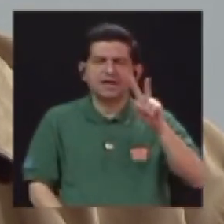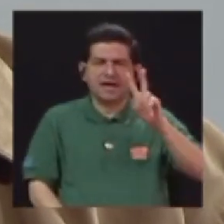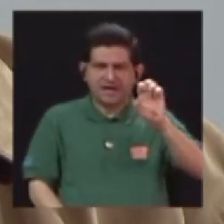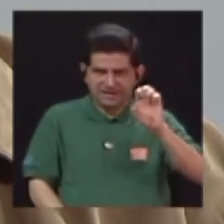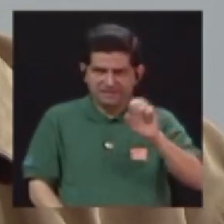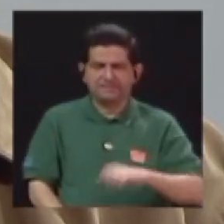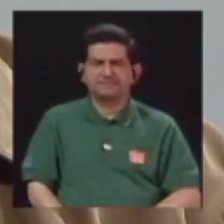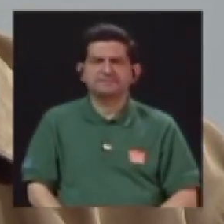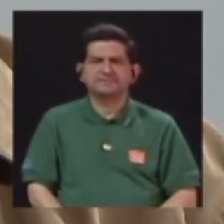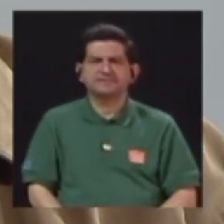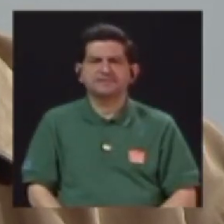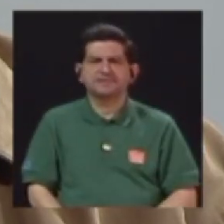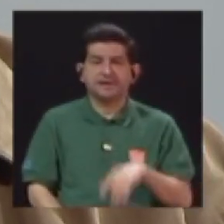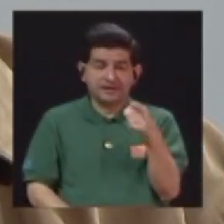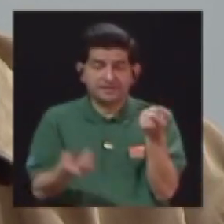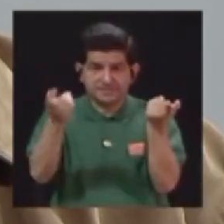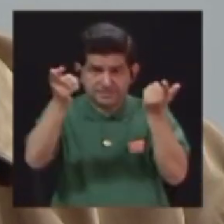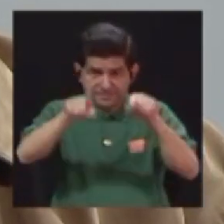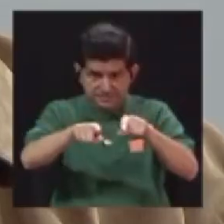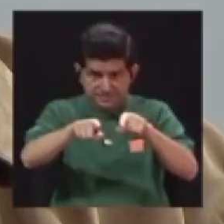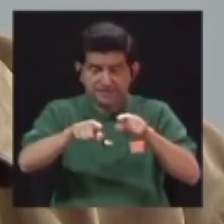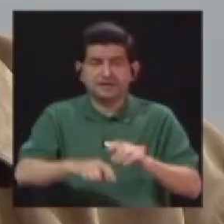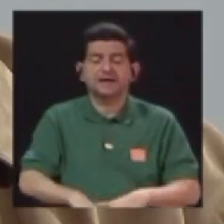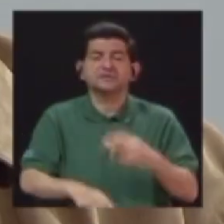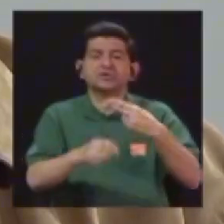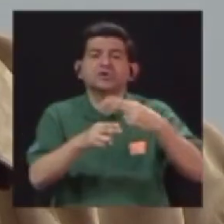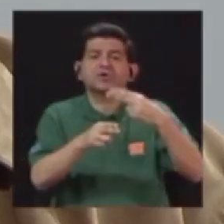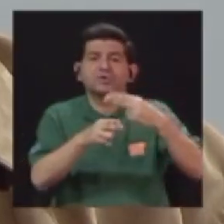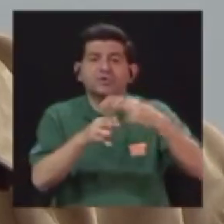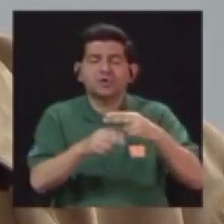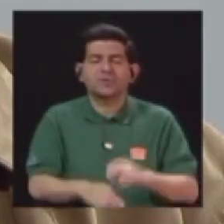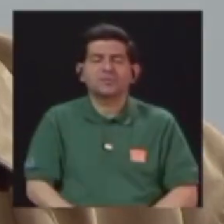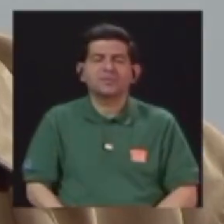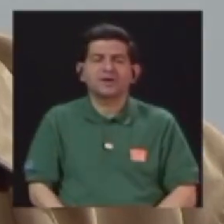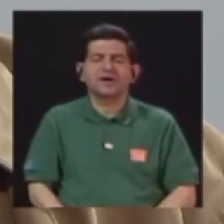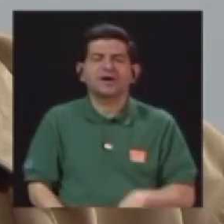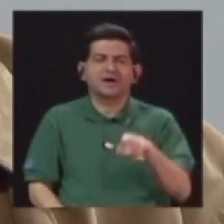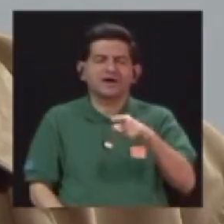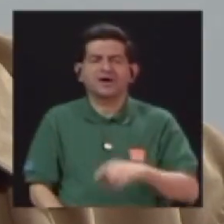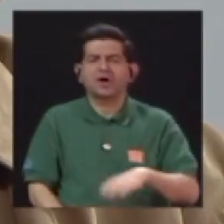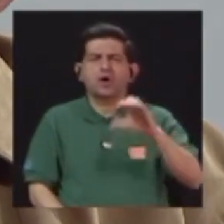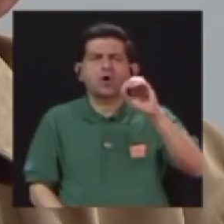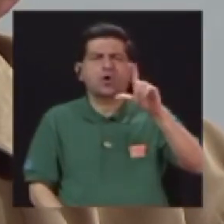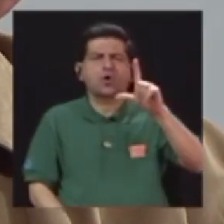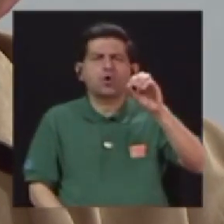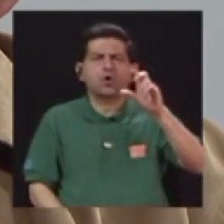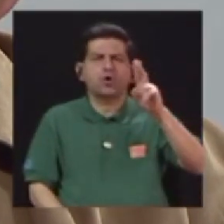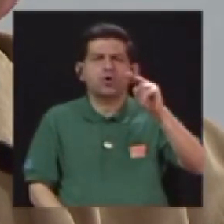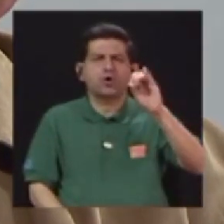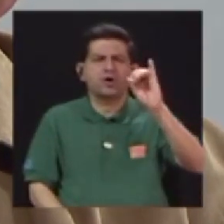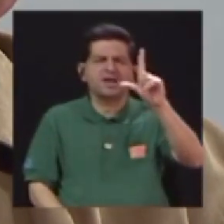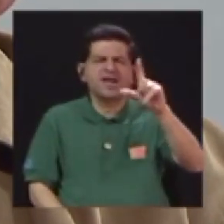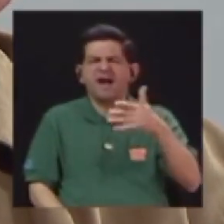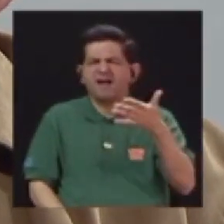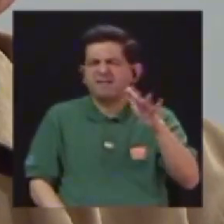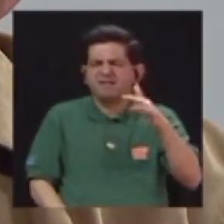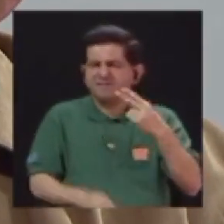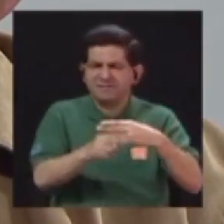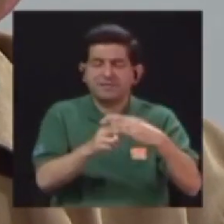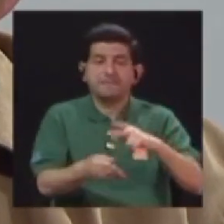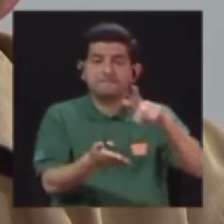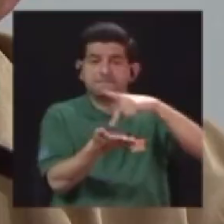avenida la avenida que llamaban Colonial, una cosa así. El